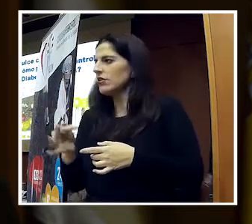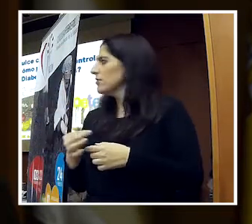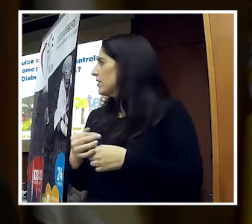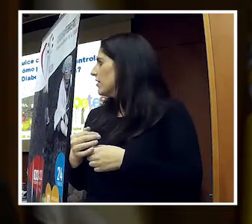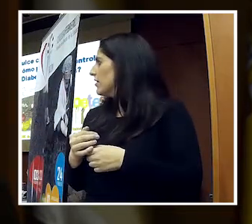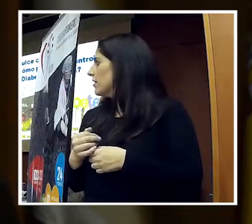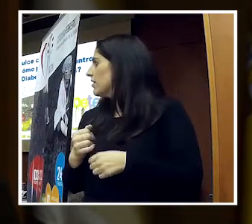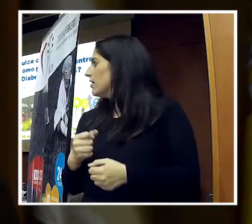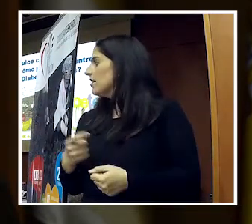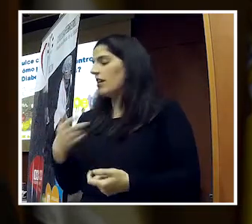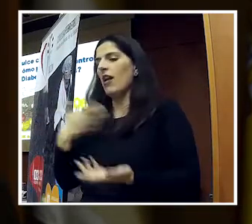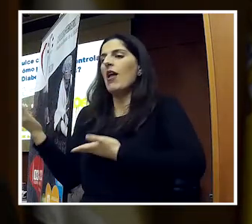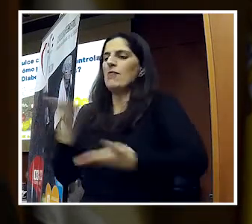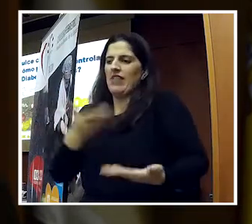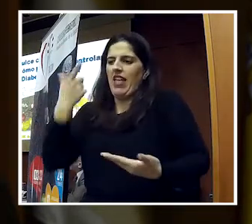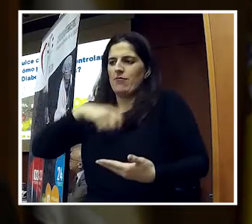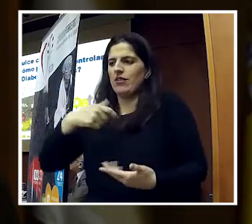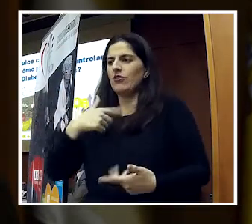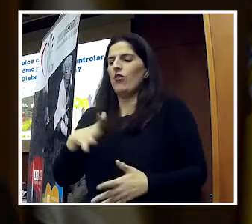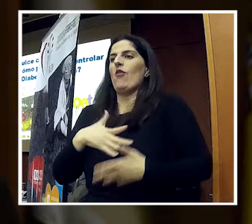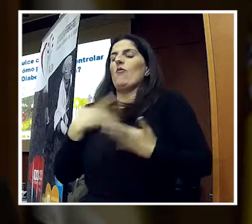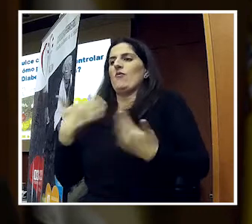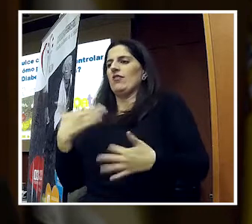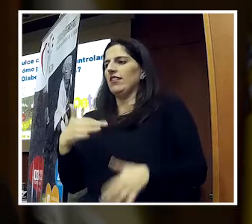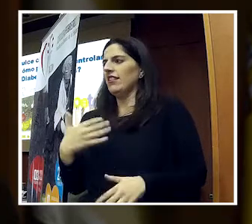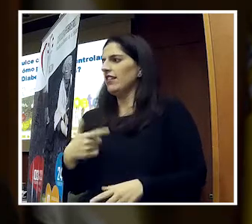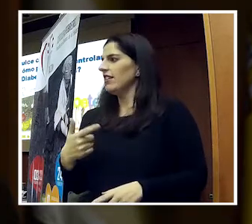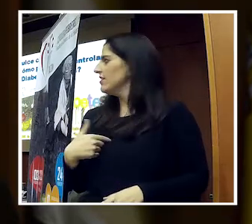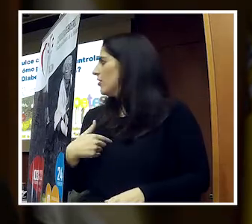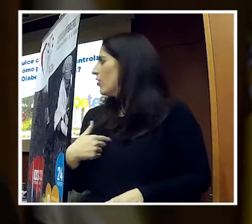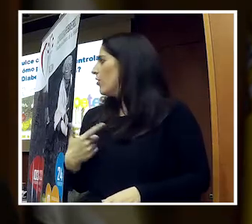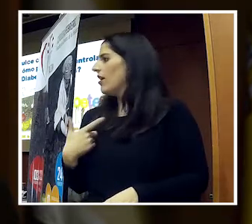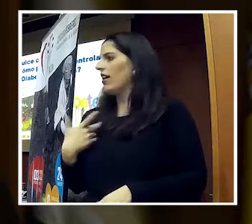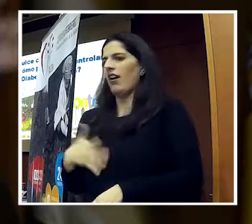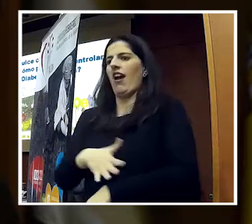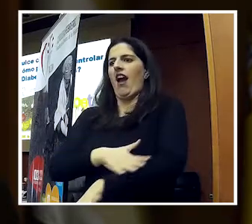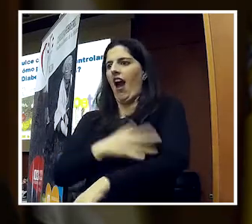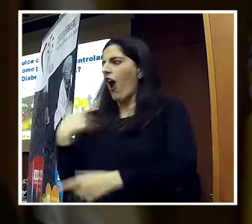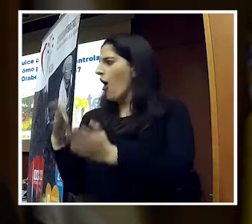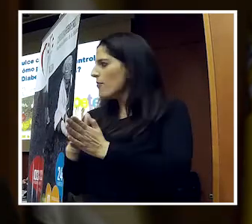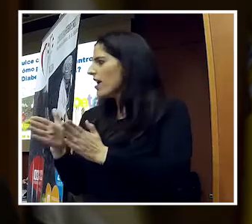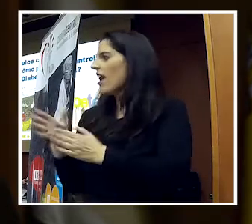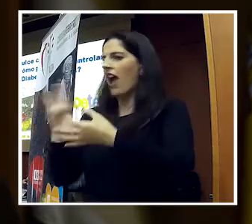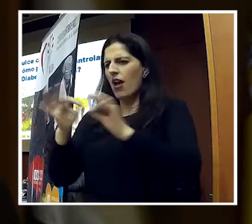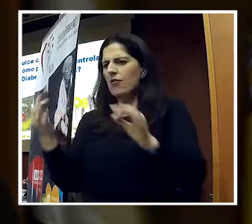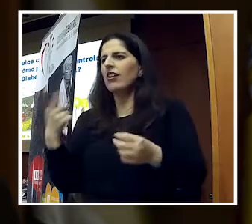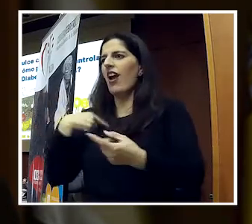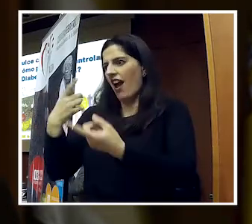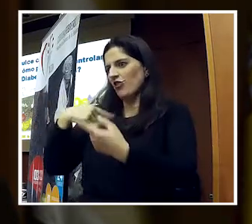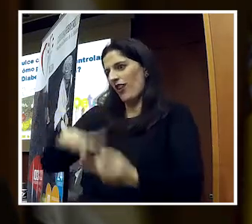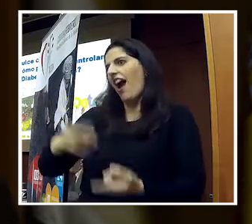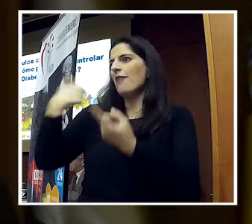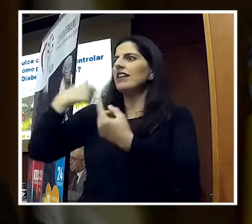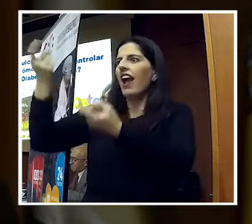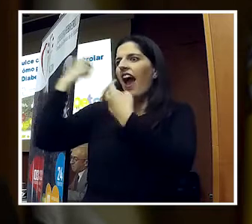¿no? Un poco me siento abrumado de decirlo, de compartir mesa con amigos, pero también con maestros y profesores que lo